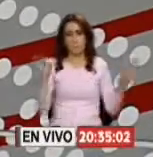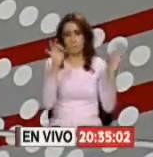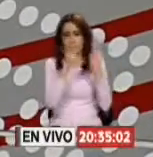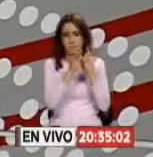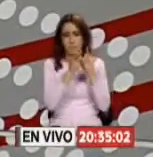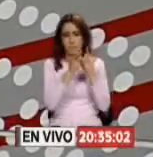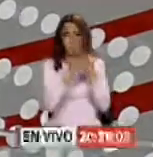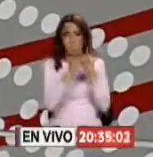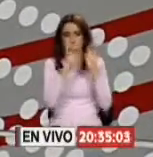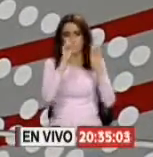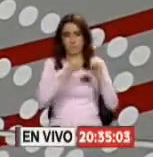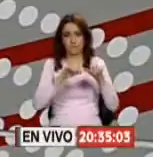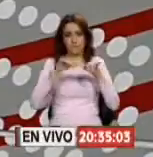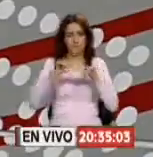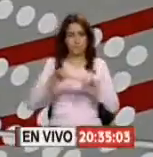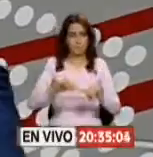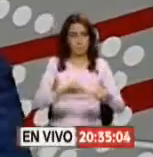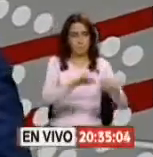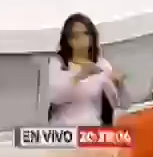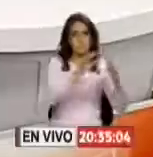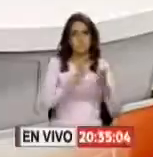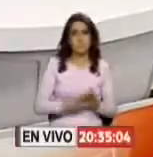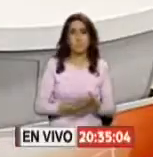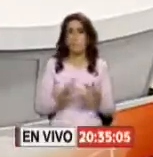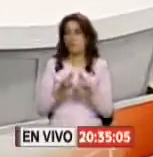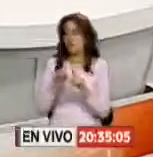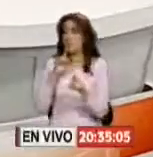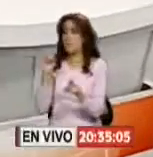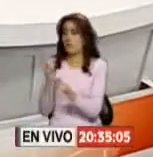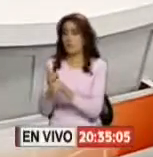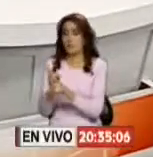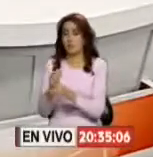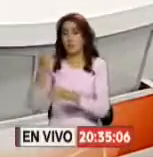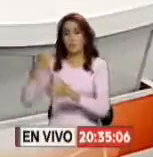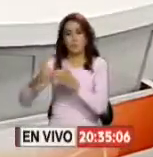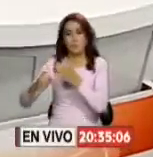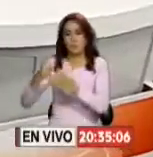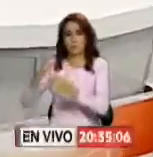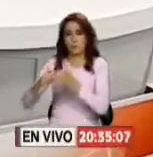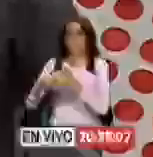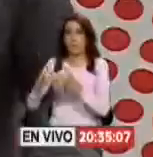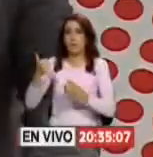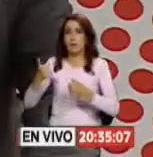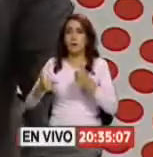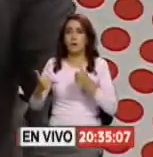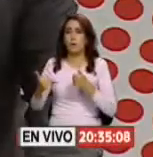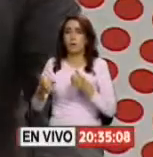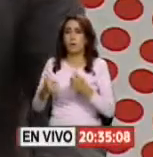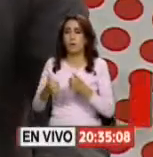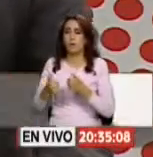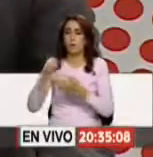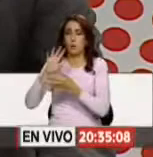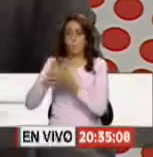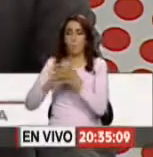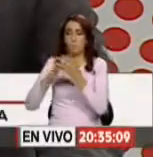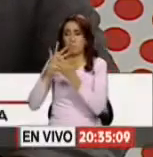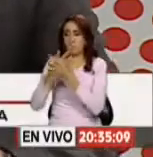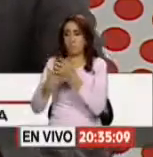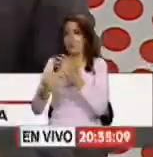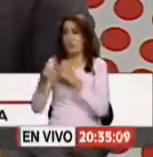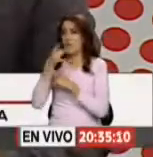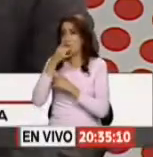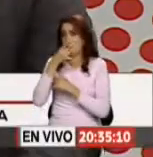para poderse mantener con vida. Así es. El principal problema es que estos medicamentos, al ser